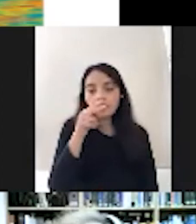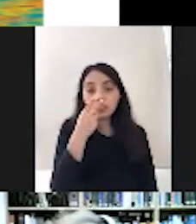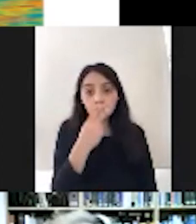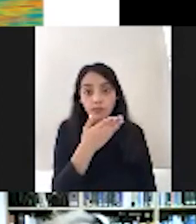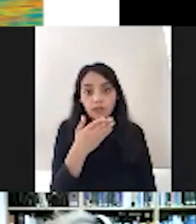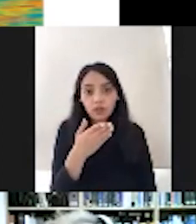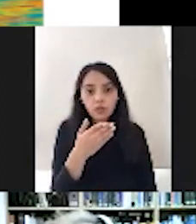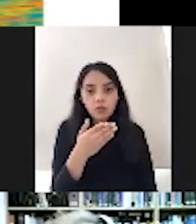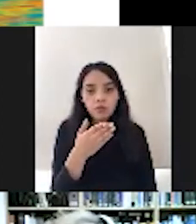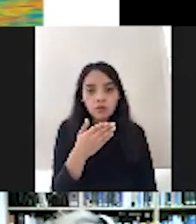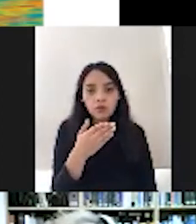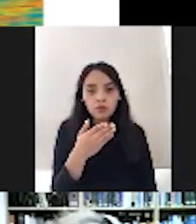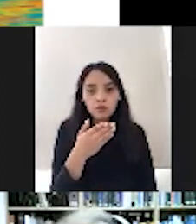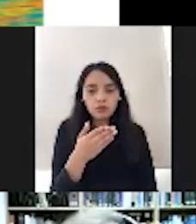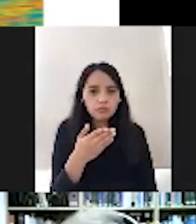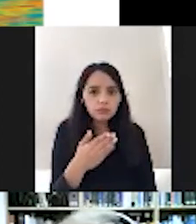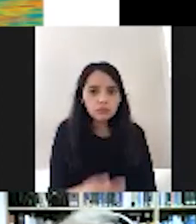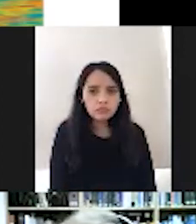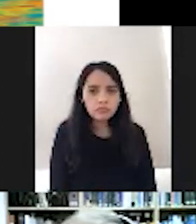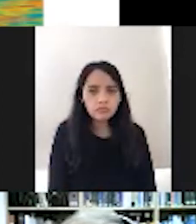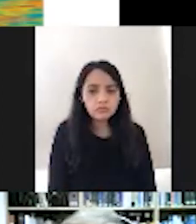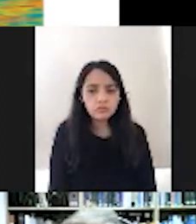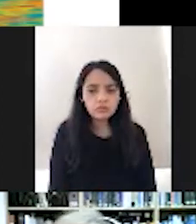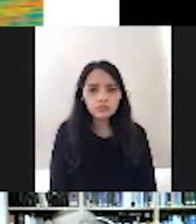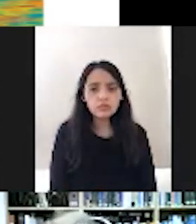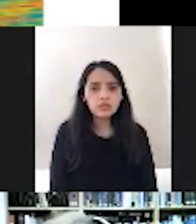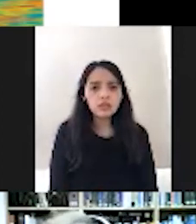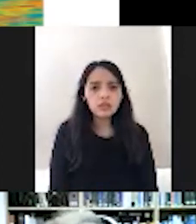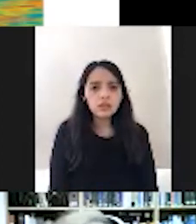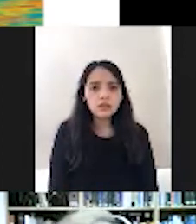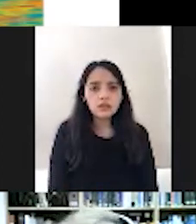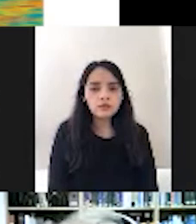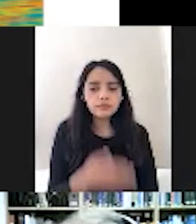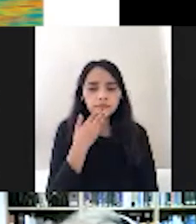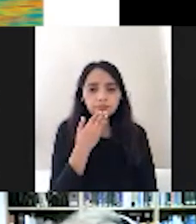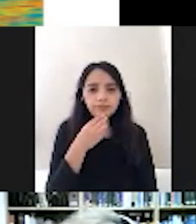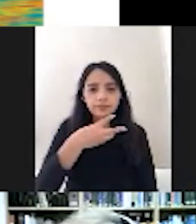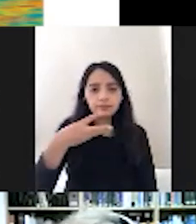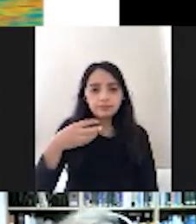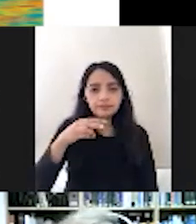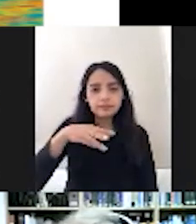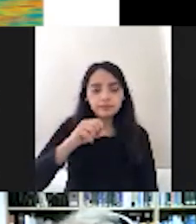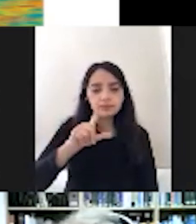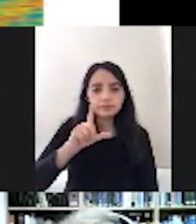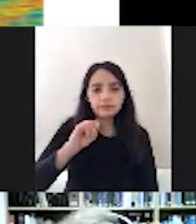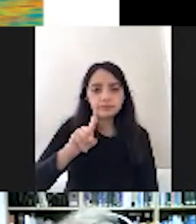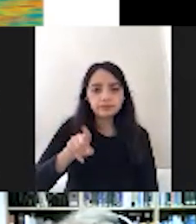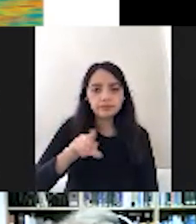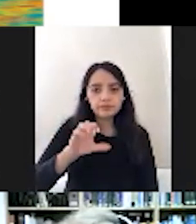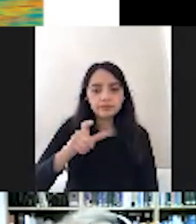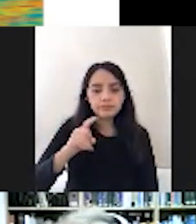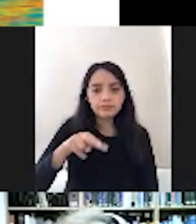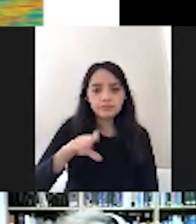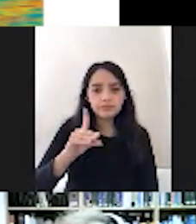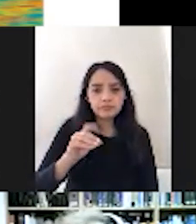rango bastante sistemático, también a 300 milisegundos. Ahora, y lo importante es que cuando ustedes ven estos colores del lado de